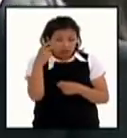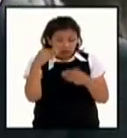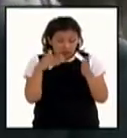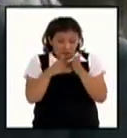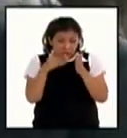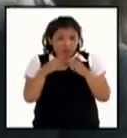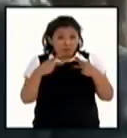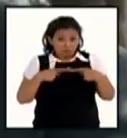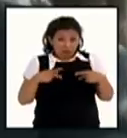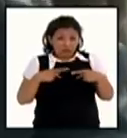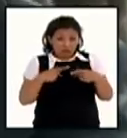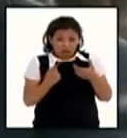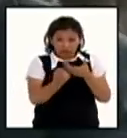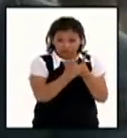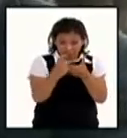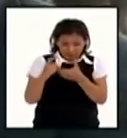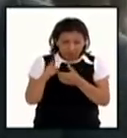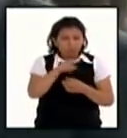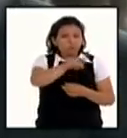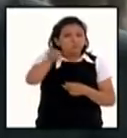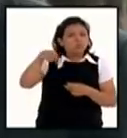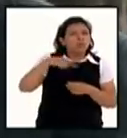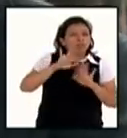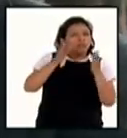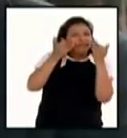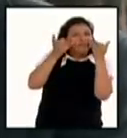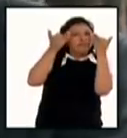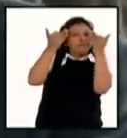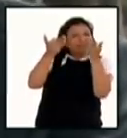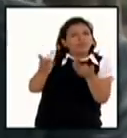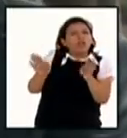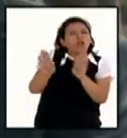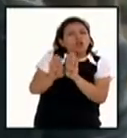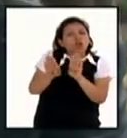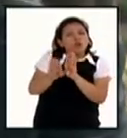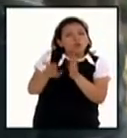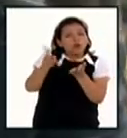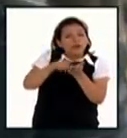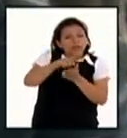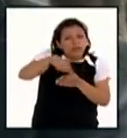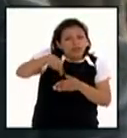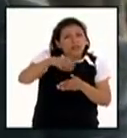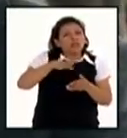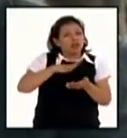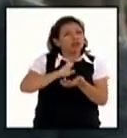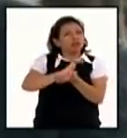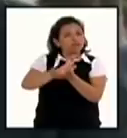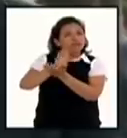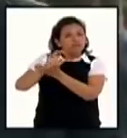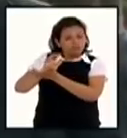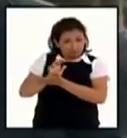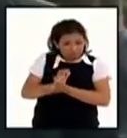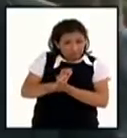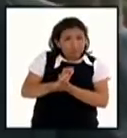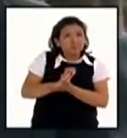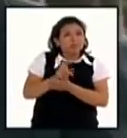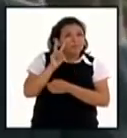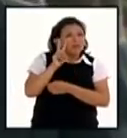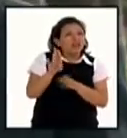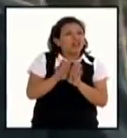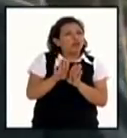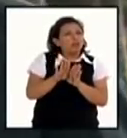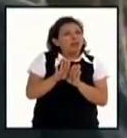ustedes ya han sido testigos del contexto en el que se desarrolla este acto de discriminación. Han visto lo